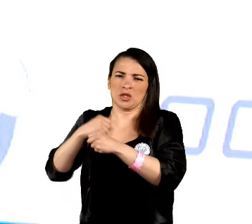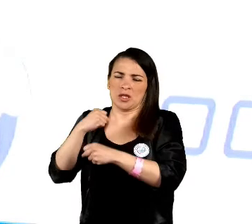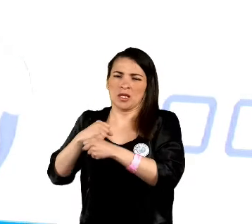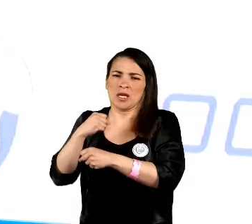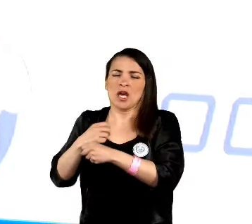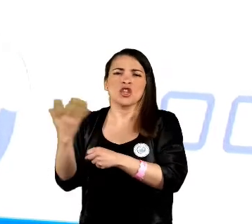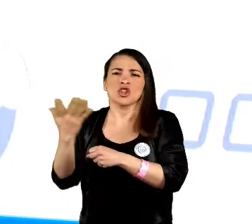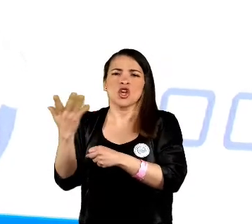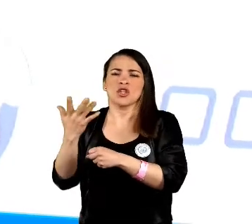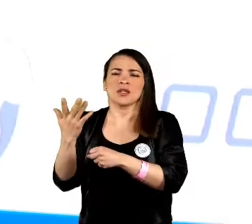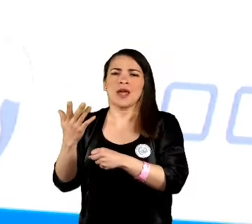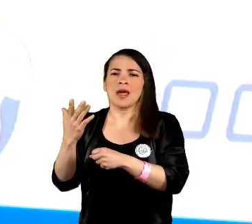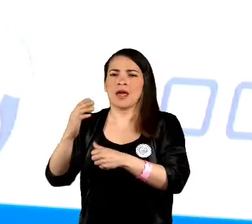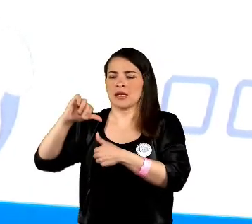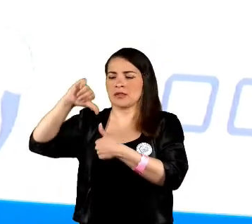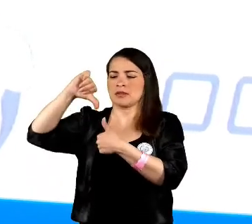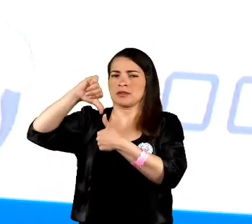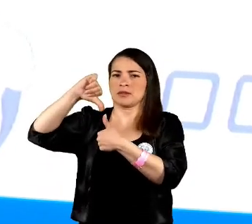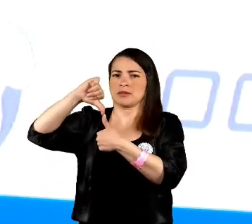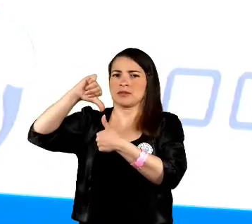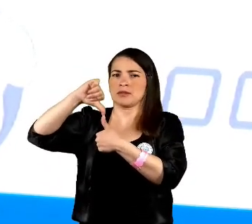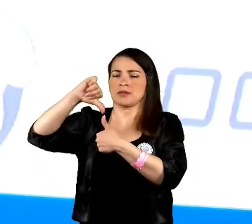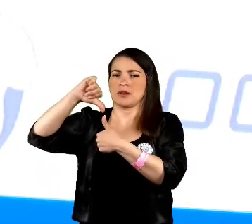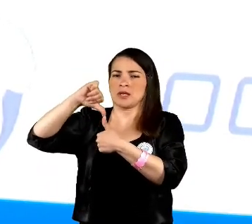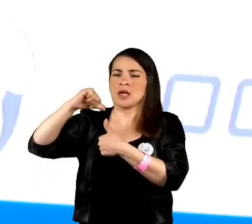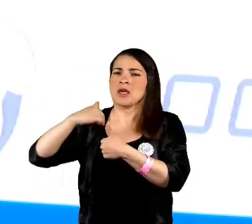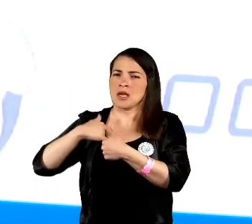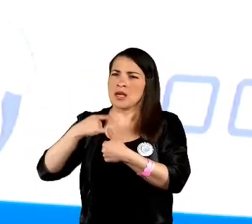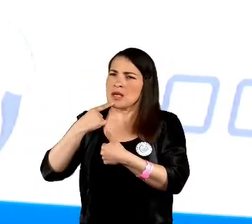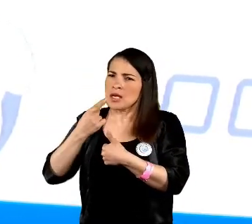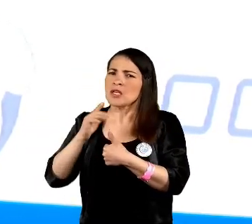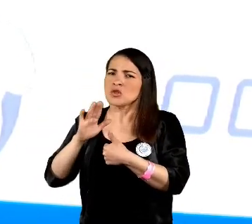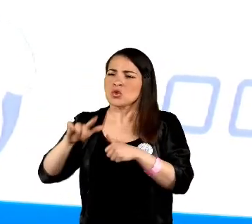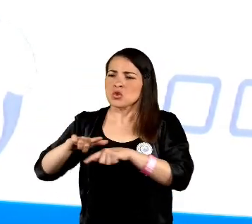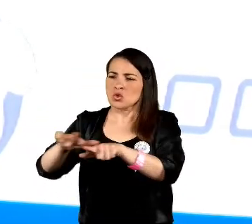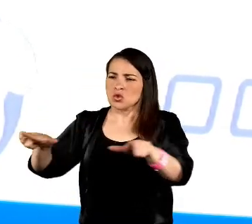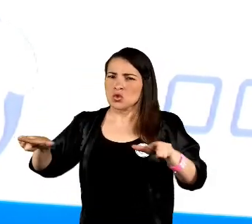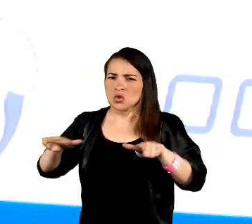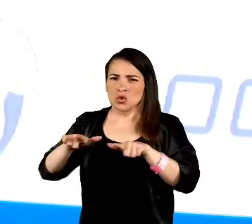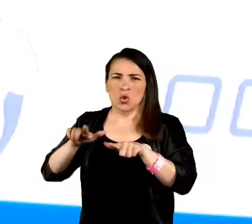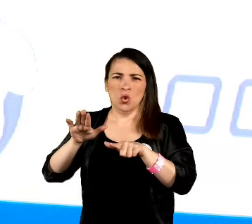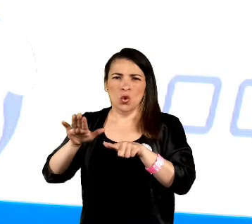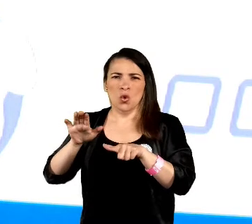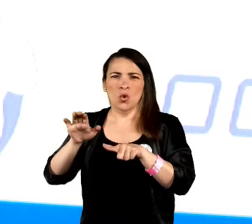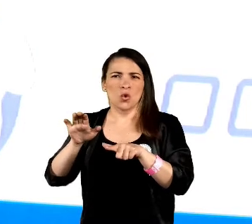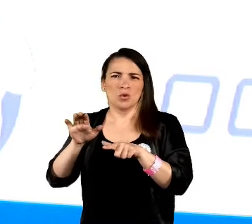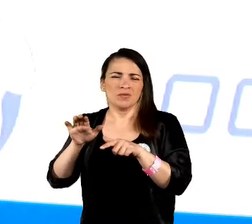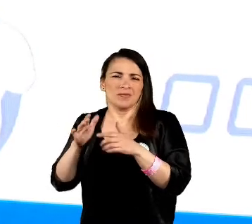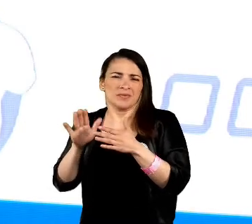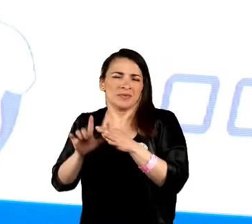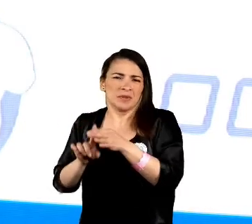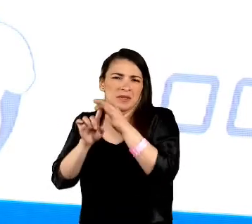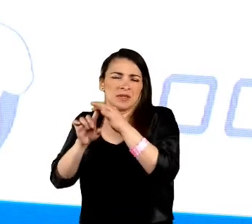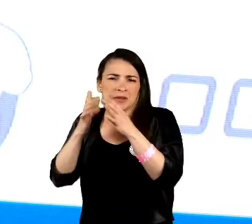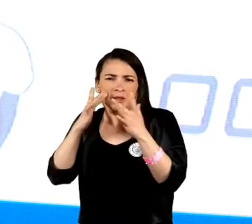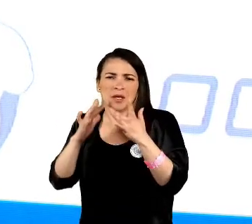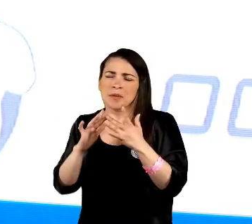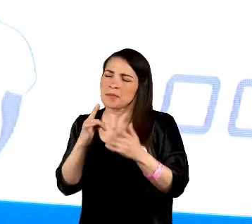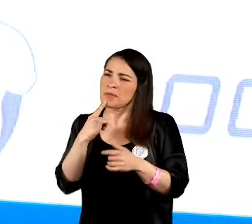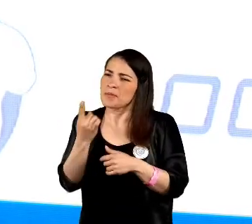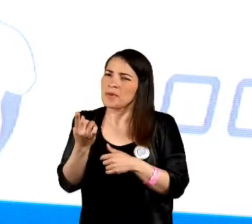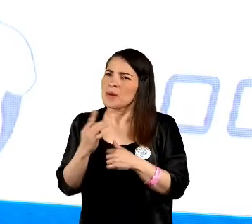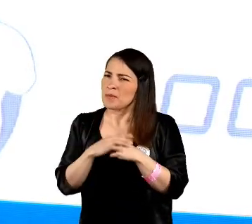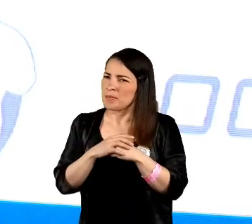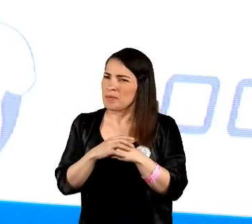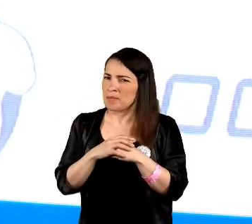un estudio de desarrollo de juegos entendiendo que ya tienen su estructura su esquema organizacional qué tan rentable Sería